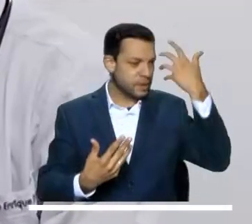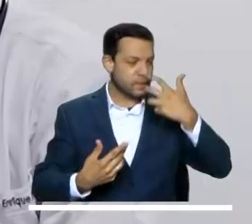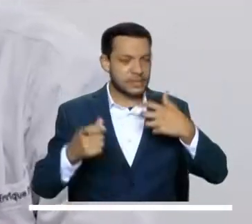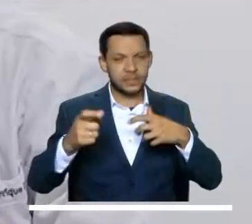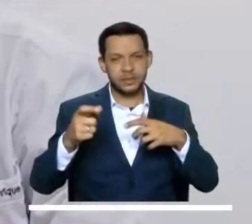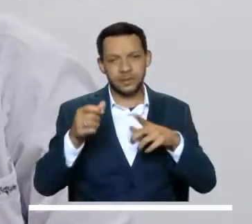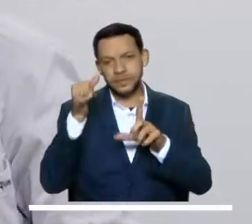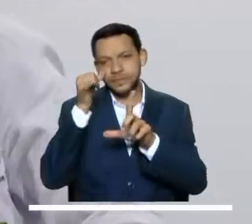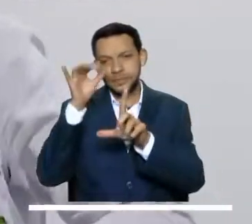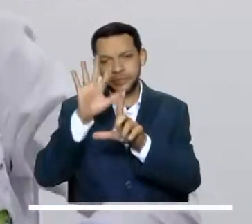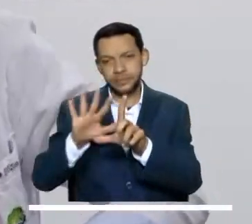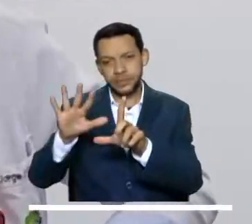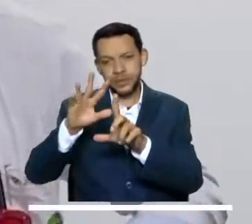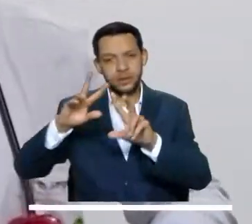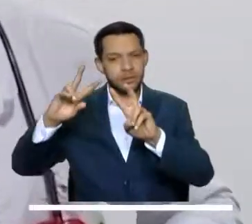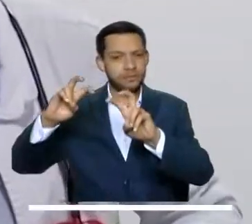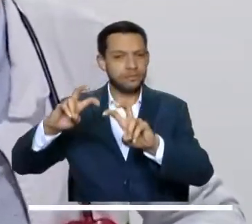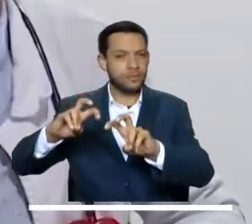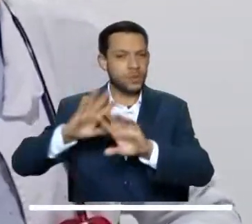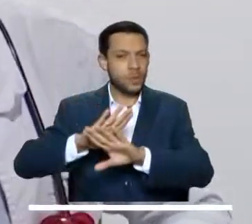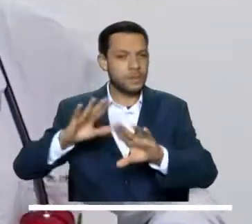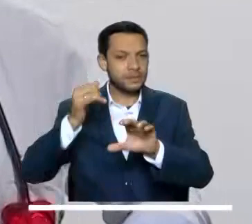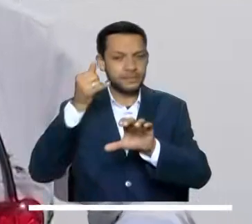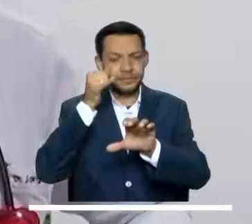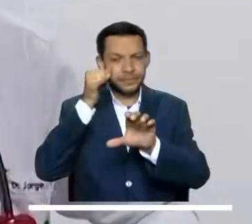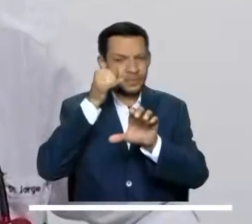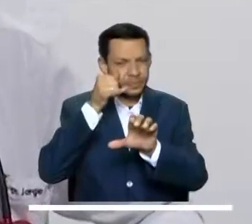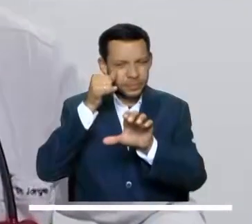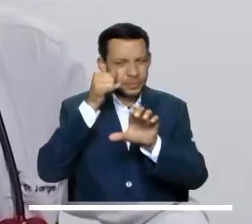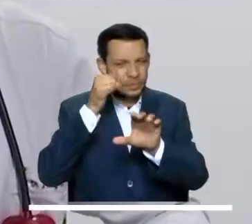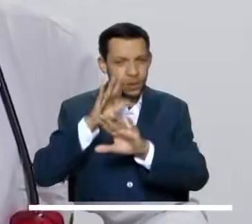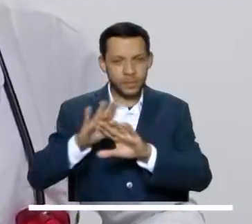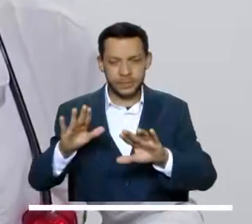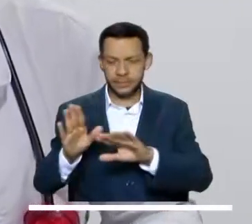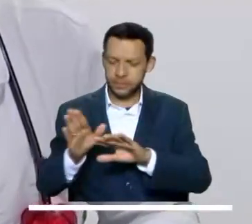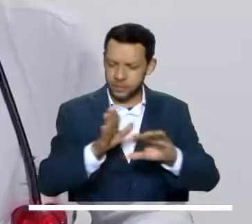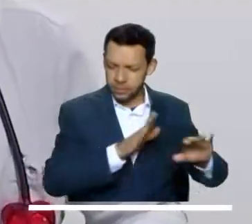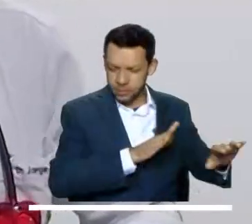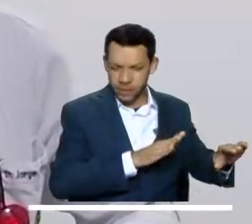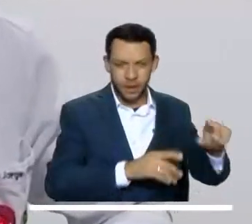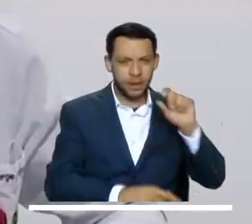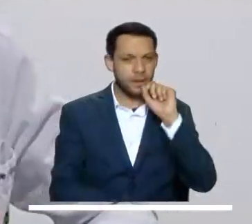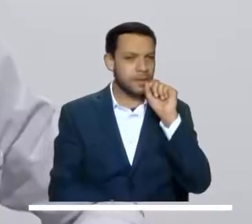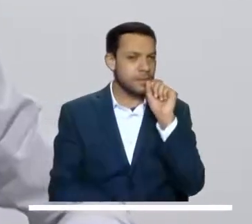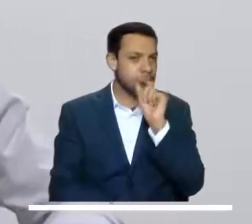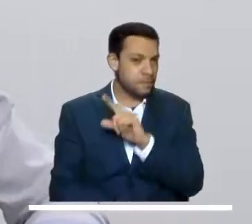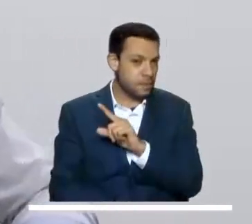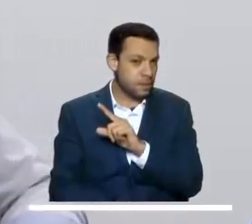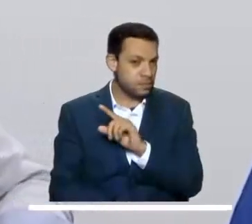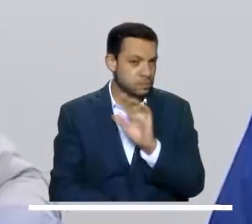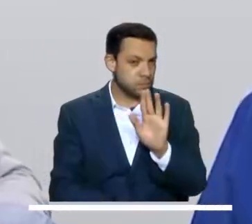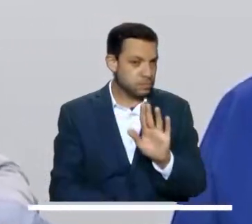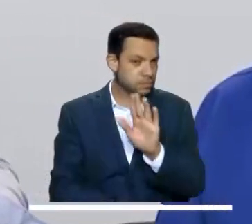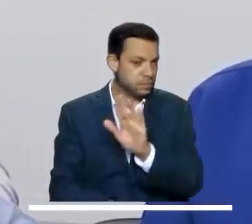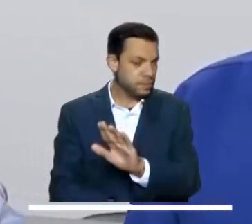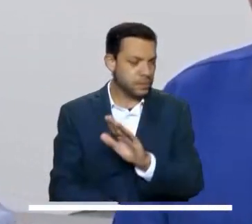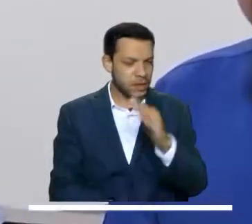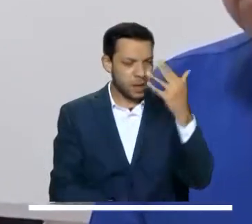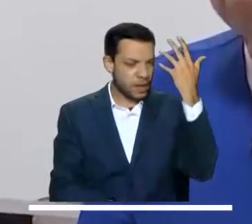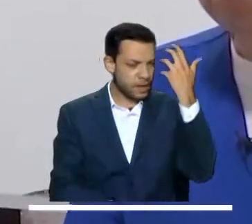endoscópico. Doctor Luis Guillermo, contémosle a todos los televidentes en el estudio diagnóstico de